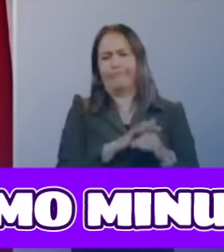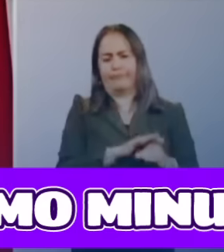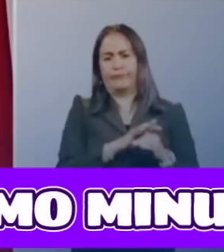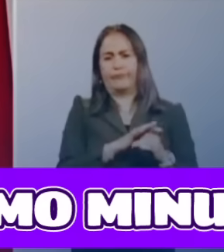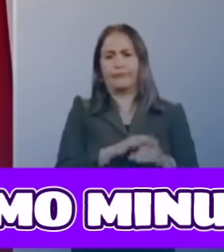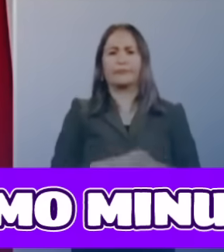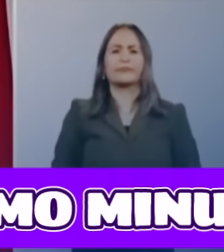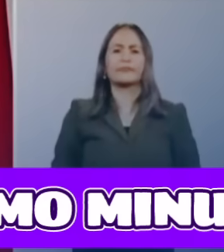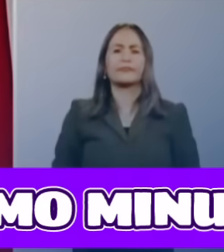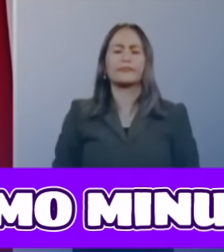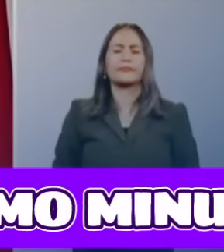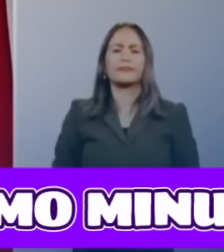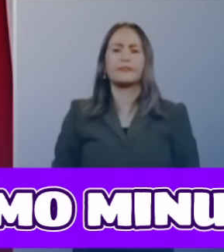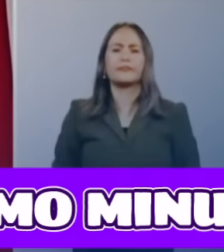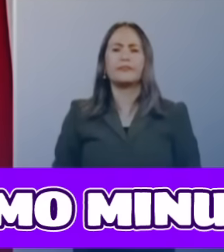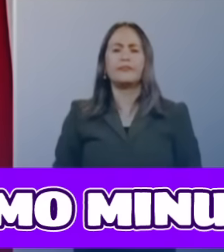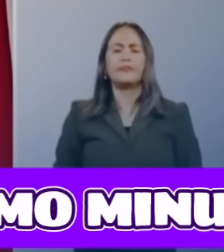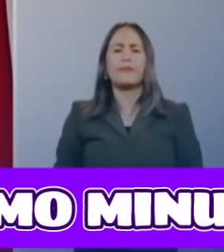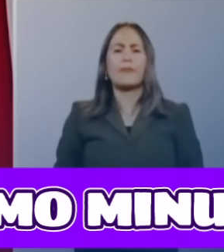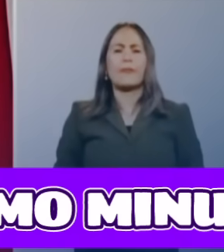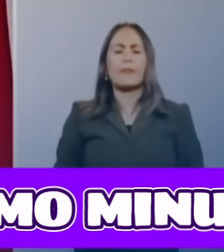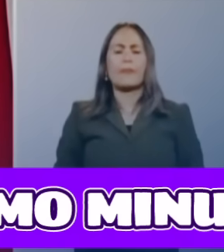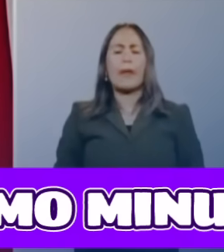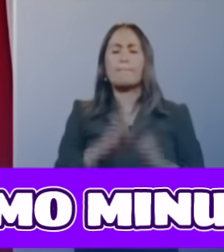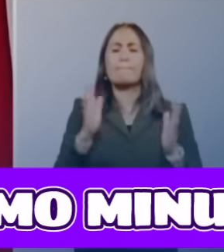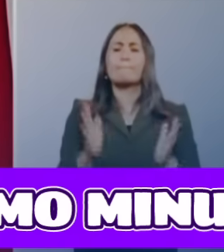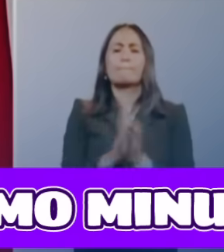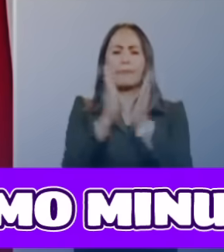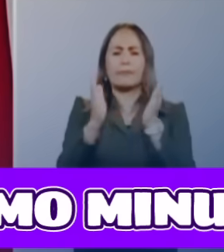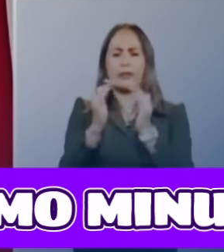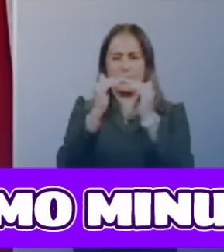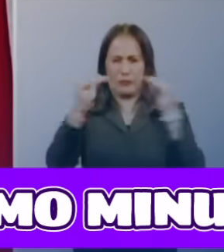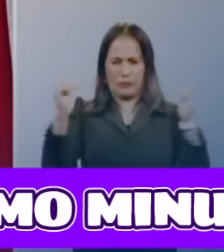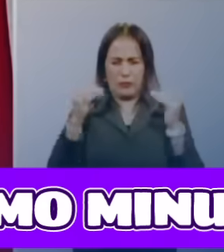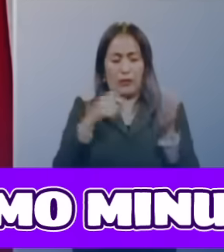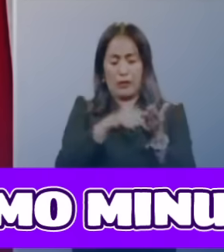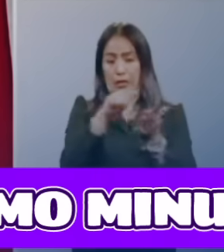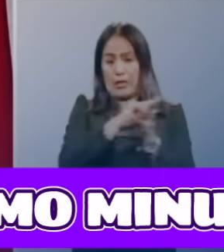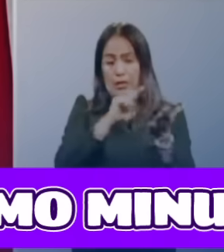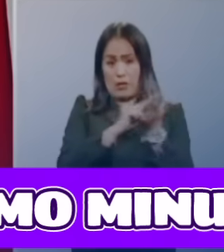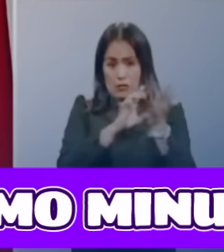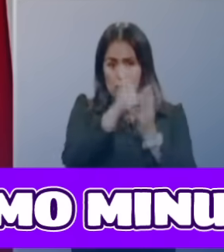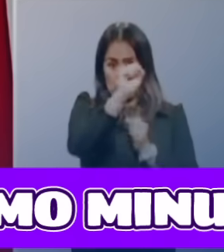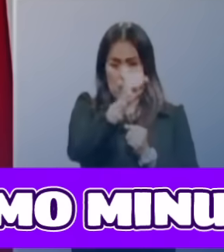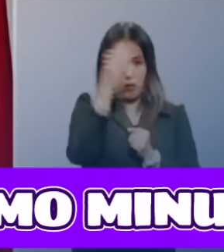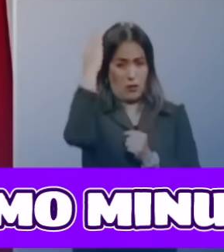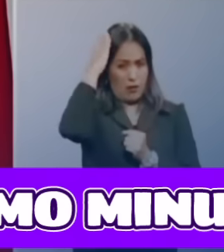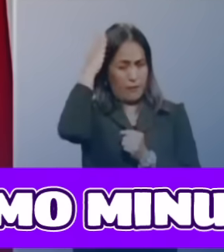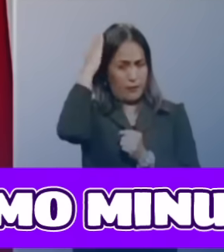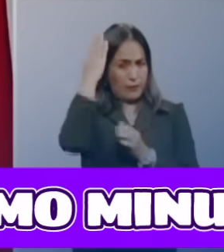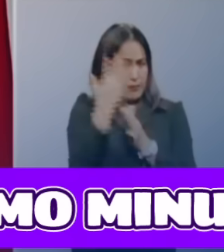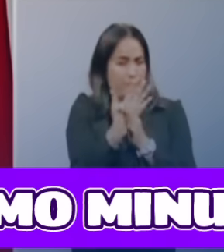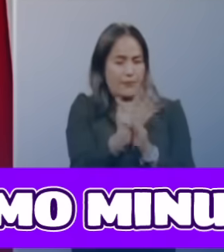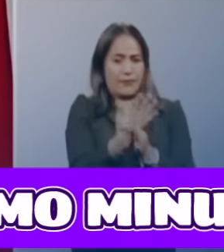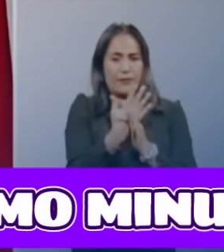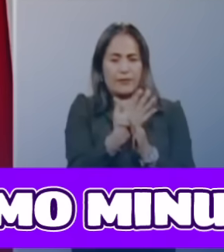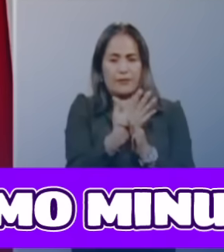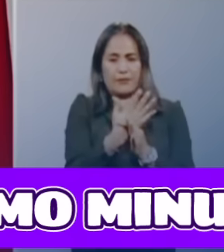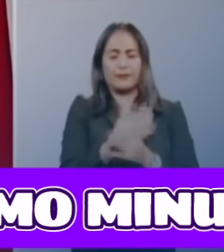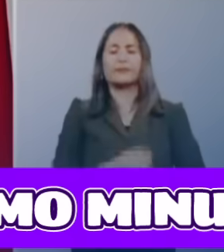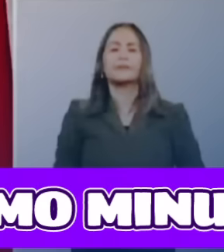Una democracia, tal como lo dispone nuestra ley suprema, nuestra